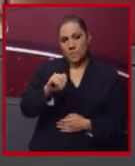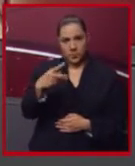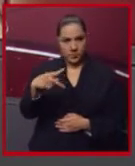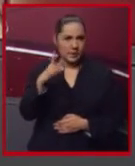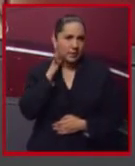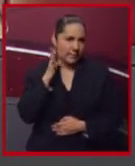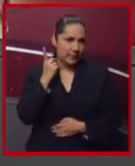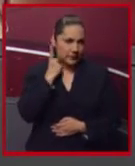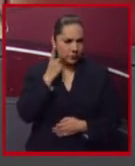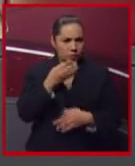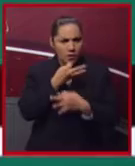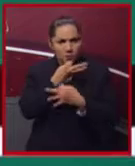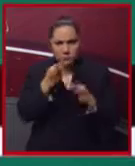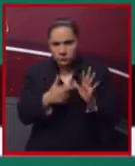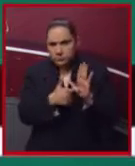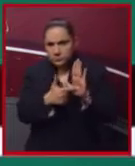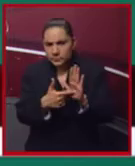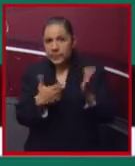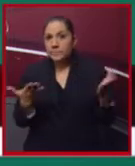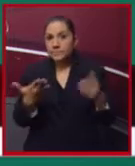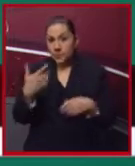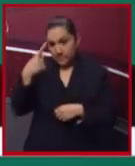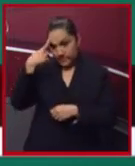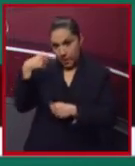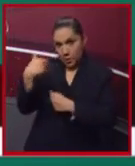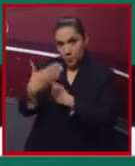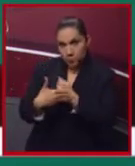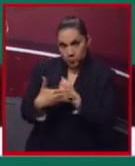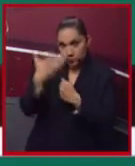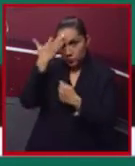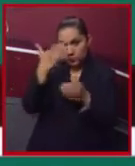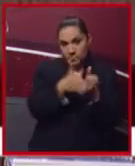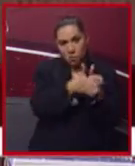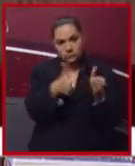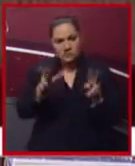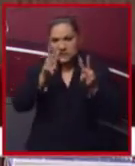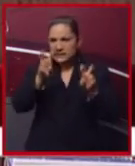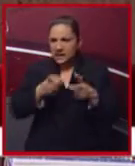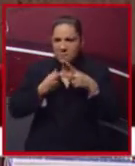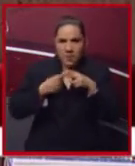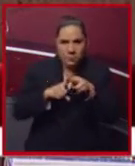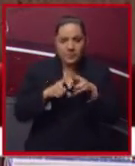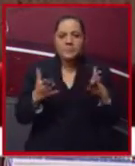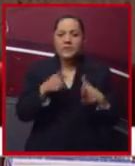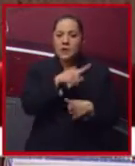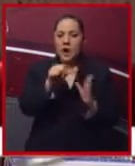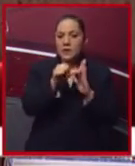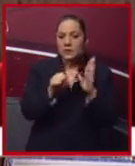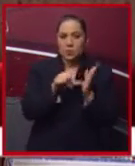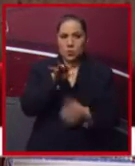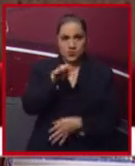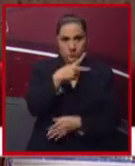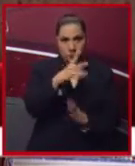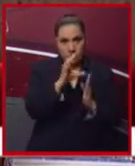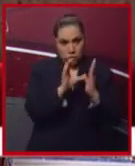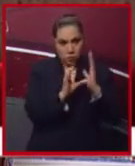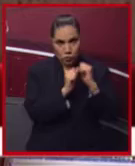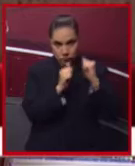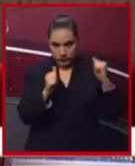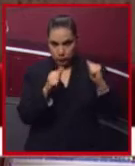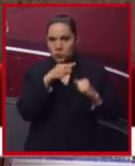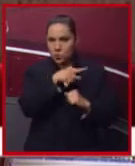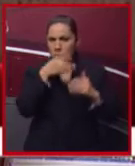de Diputados, uno de los temas que va a abrir el periodo de sesiones es la reforma al artículo 19 constitucional, que tiene que ver con la